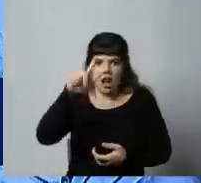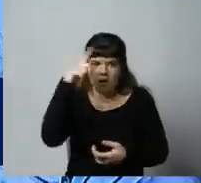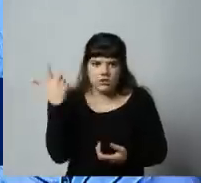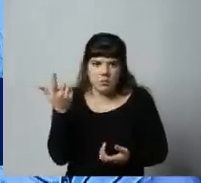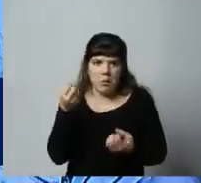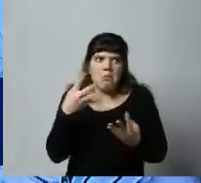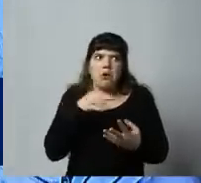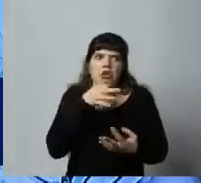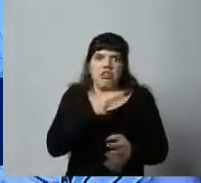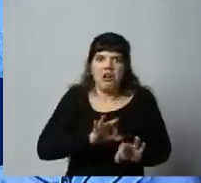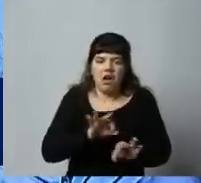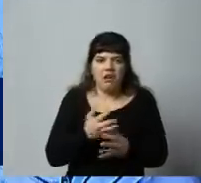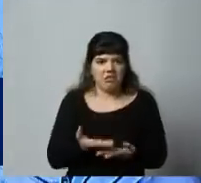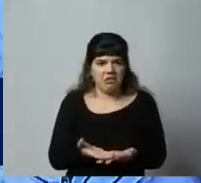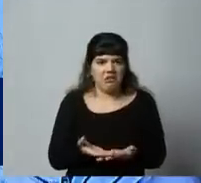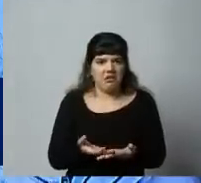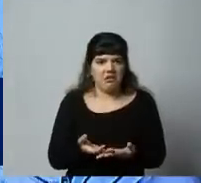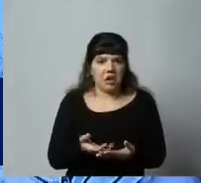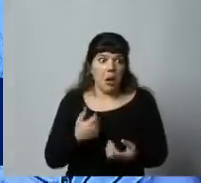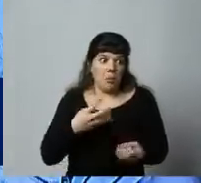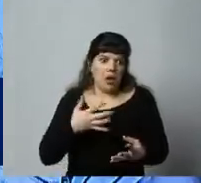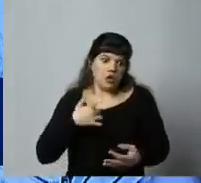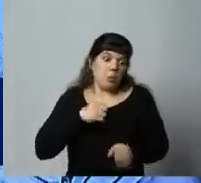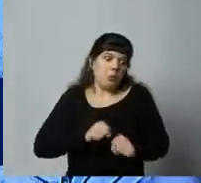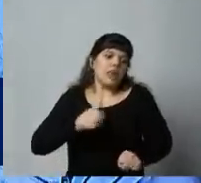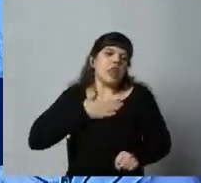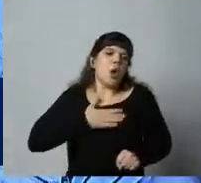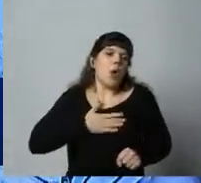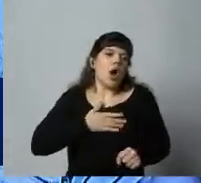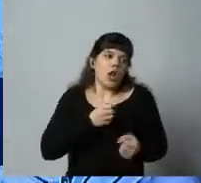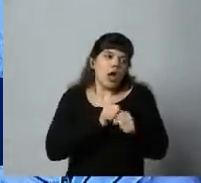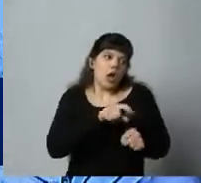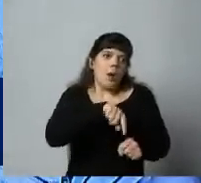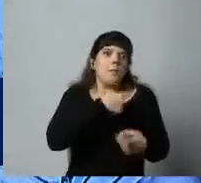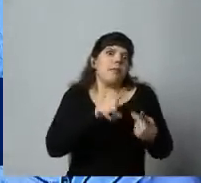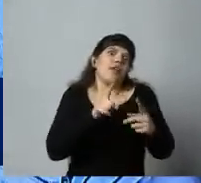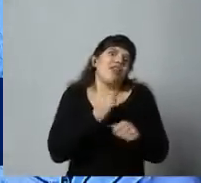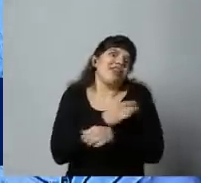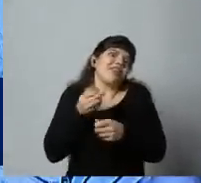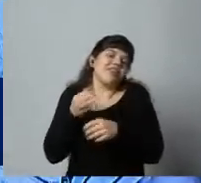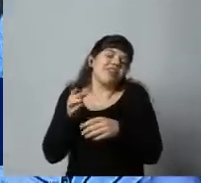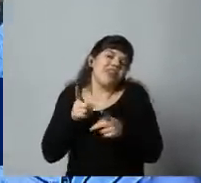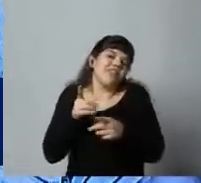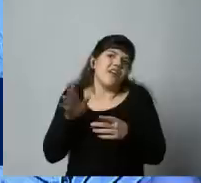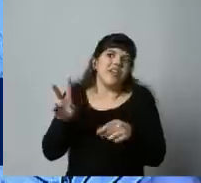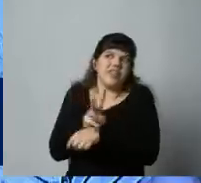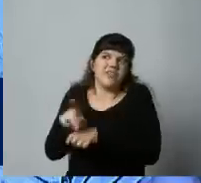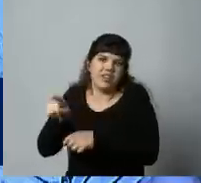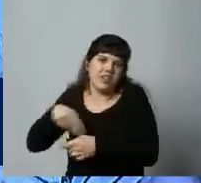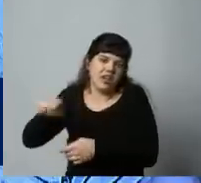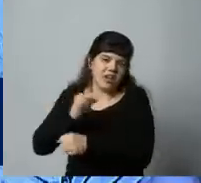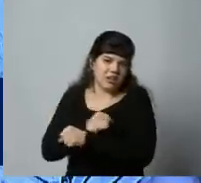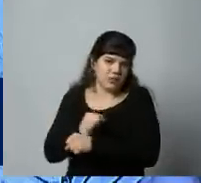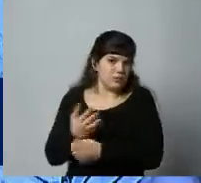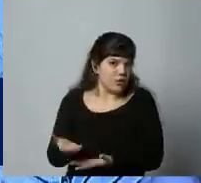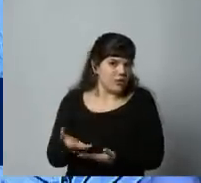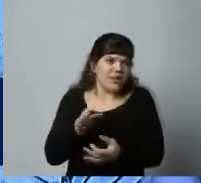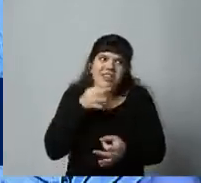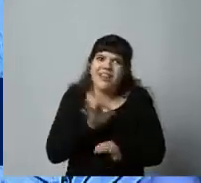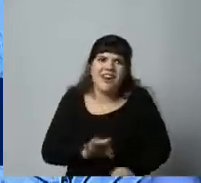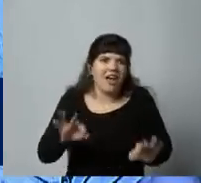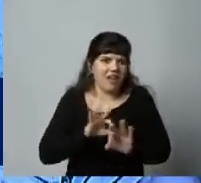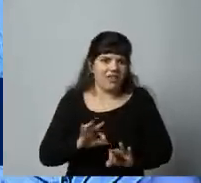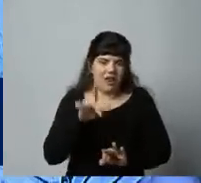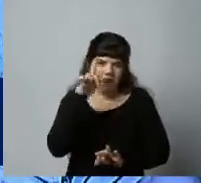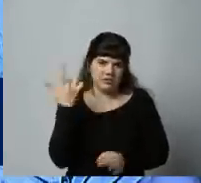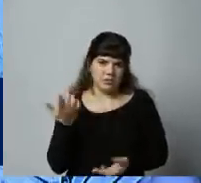porque también podría haber dicho Aunque estuviera de acuerdo hay que defender las instituciones pero no lo dijo no me llamo la atención sobre eso porque no lo